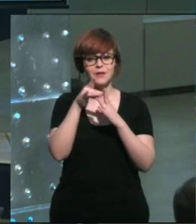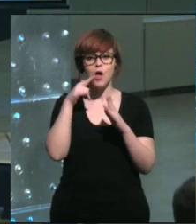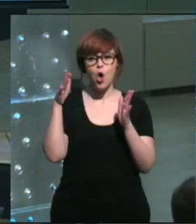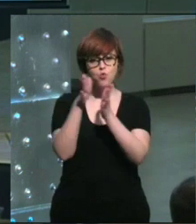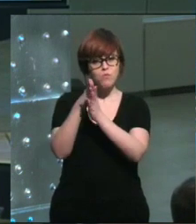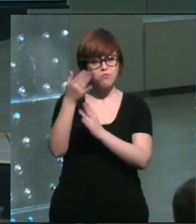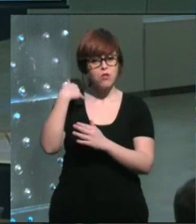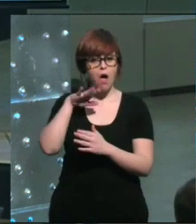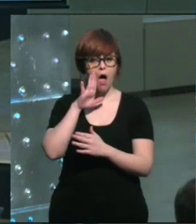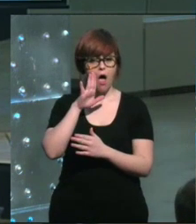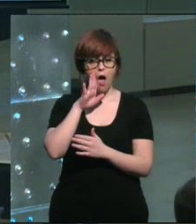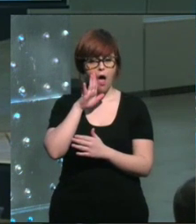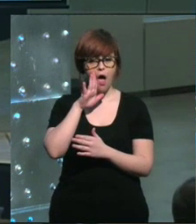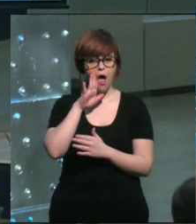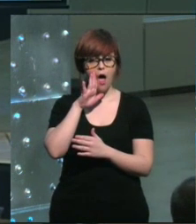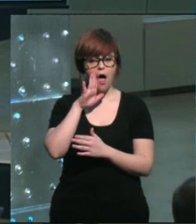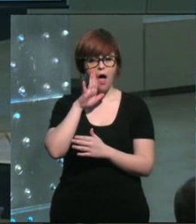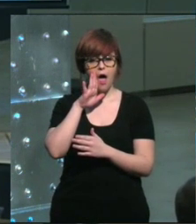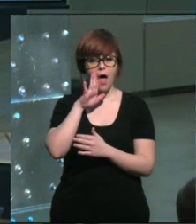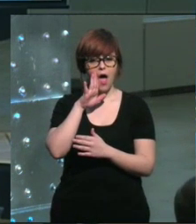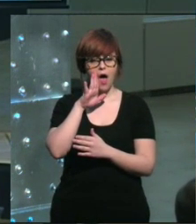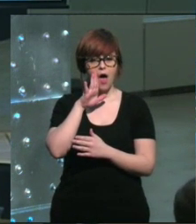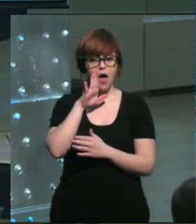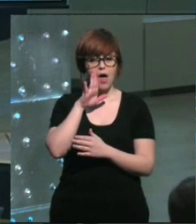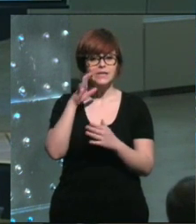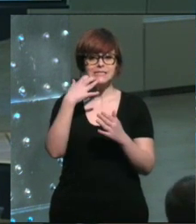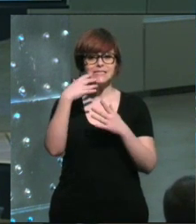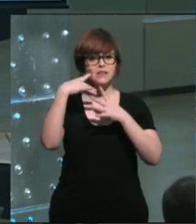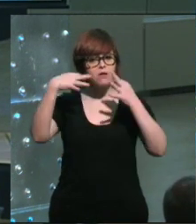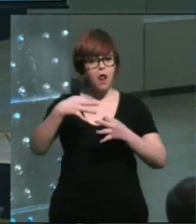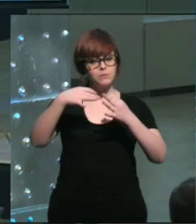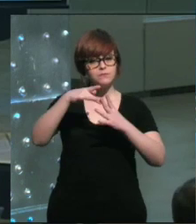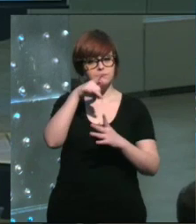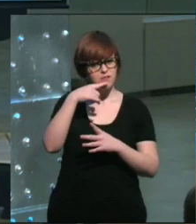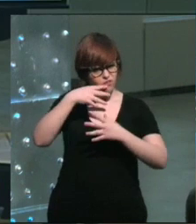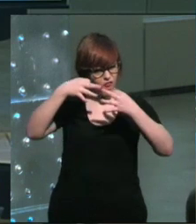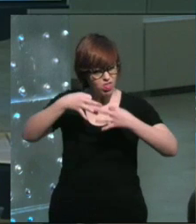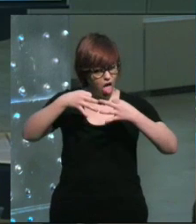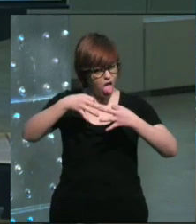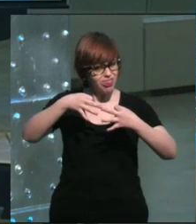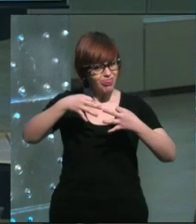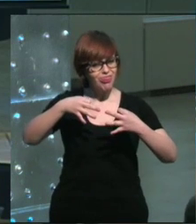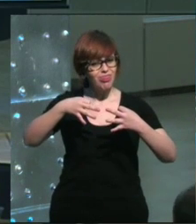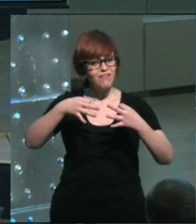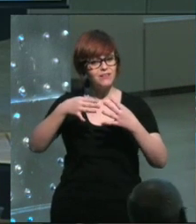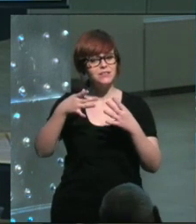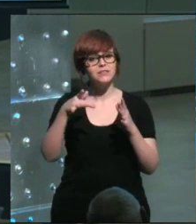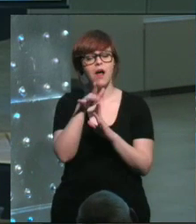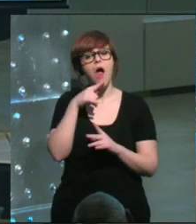compañero anteriormente, bueno, si esto realmente es verdad, no lo creemos. Has comentado al